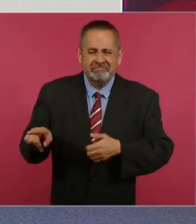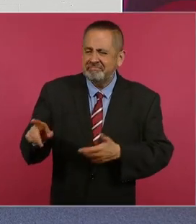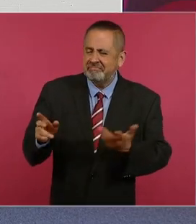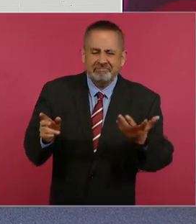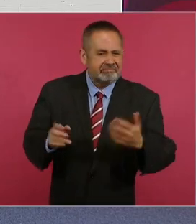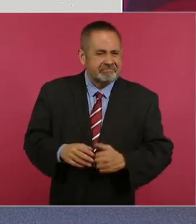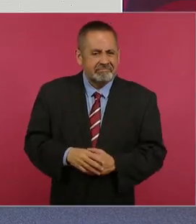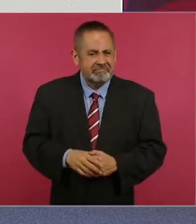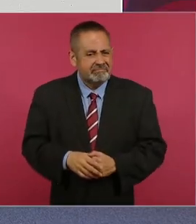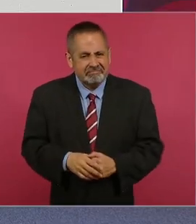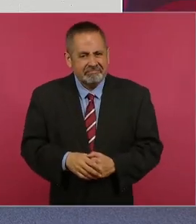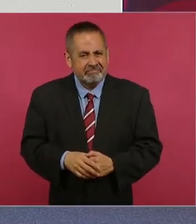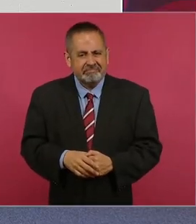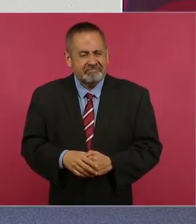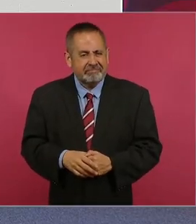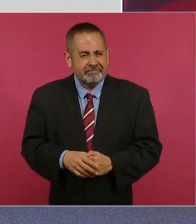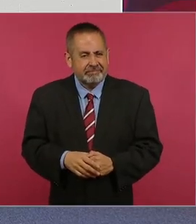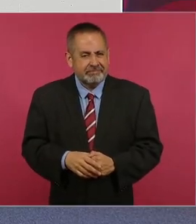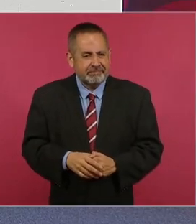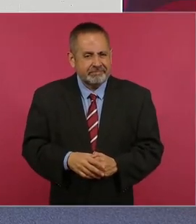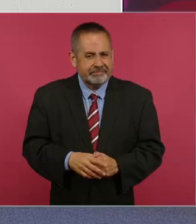de